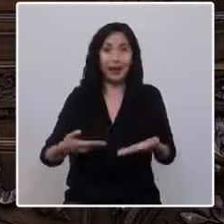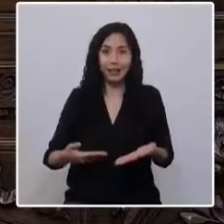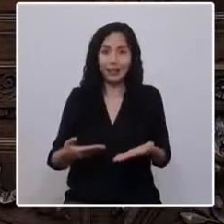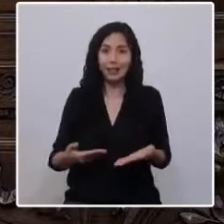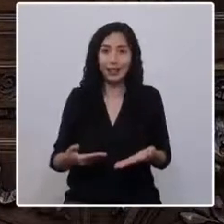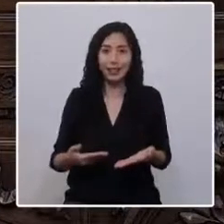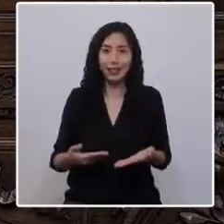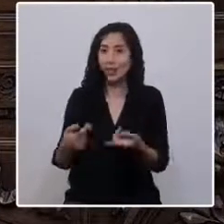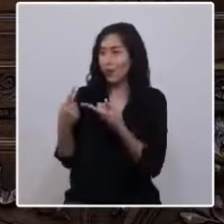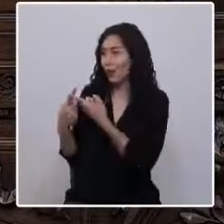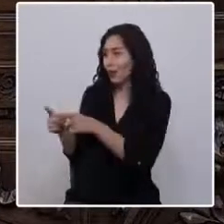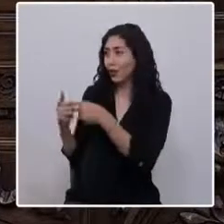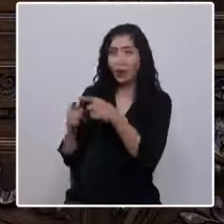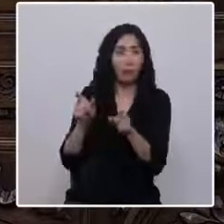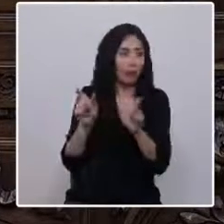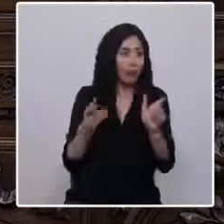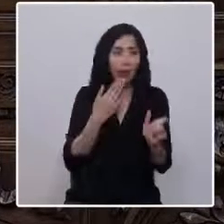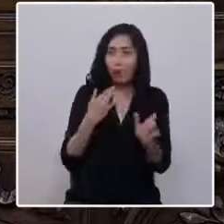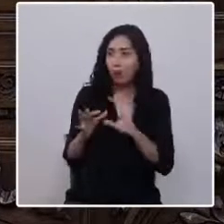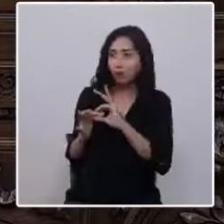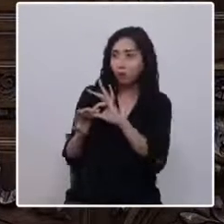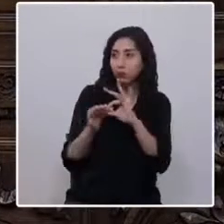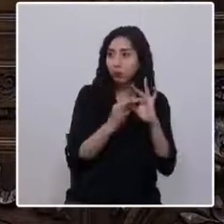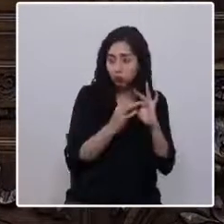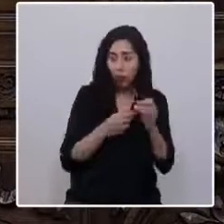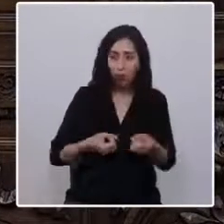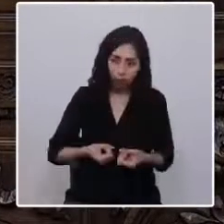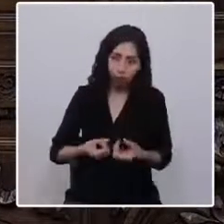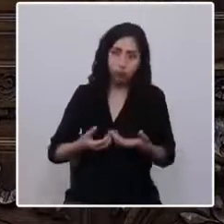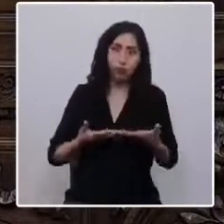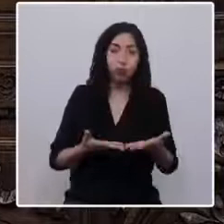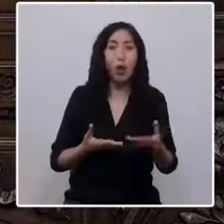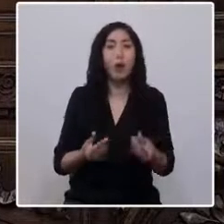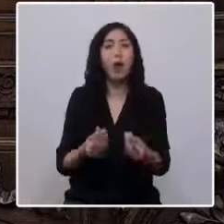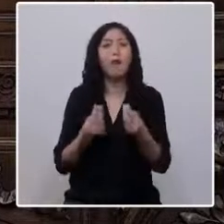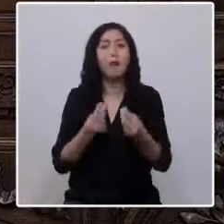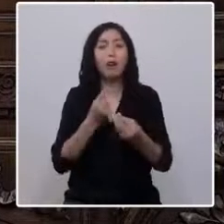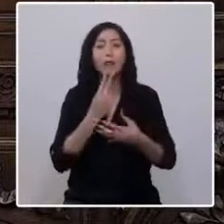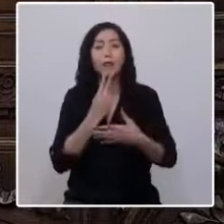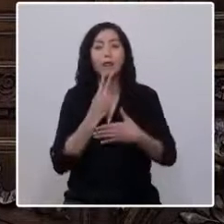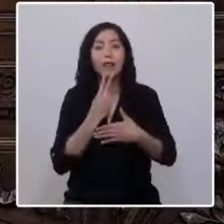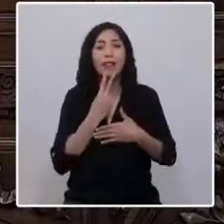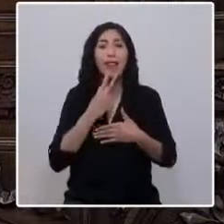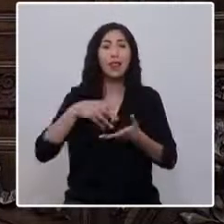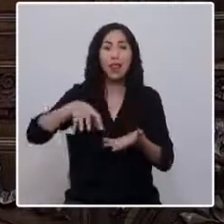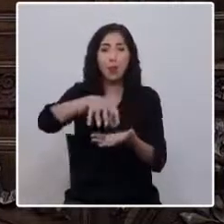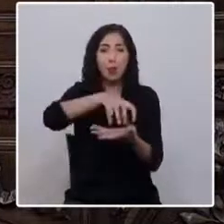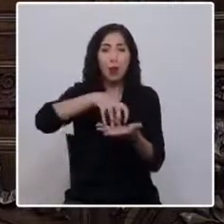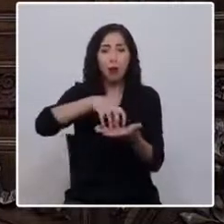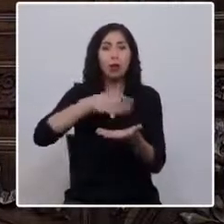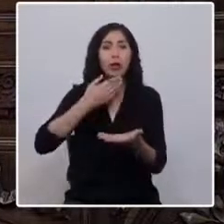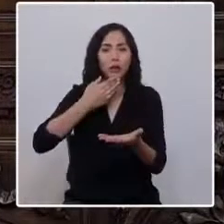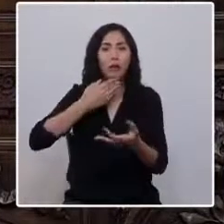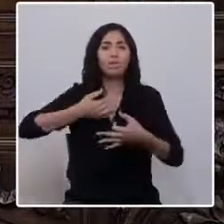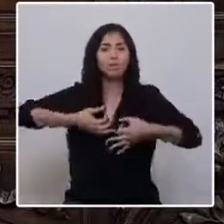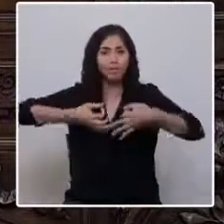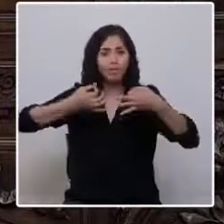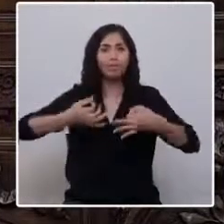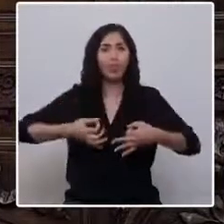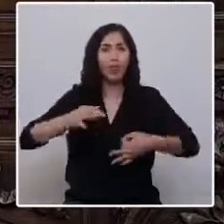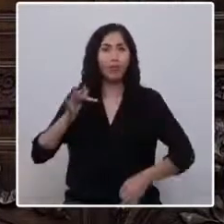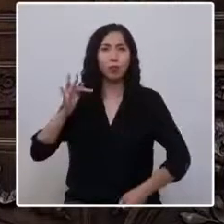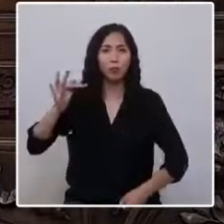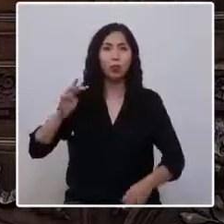y otros mi corazón en esta misión titánica. Por el buen vivir de los pueblos y con la convicción de que la utopía se construye al